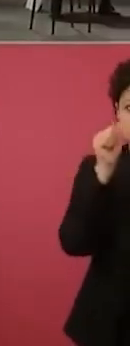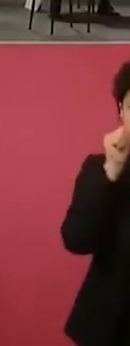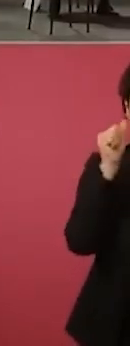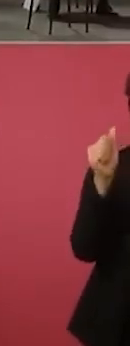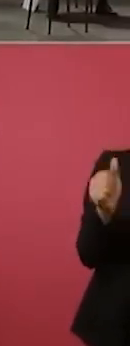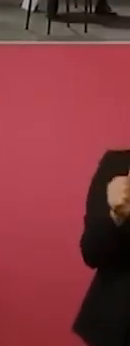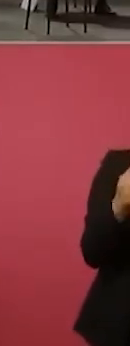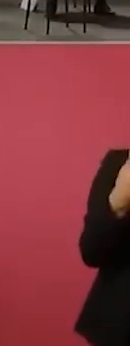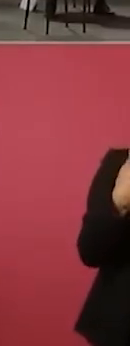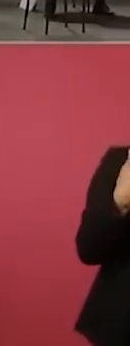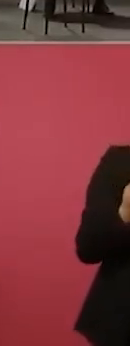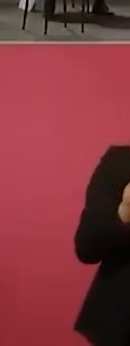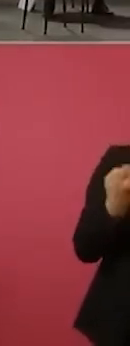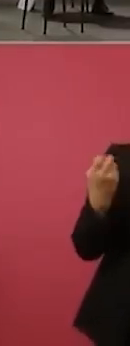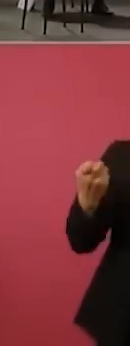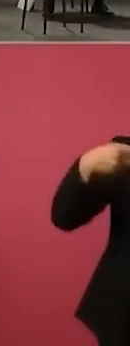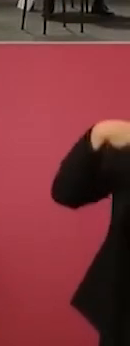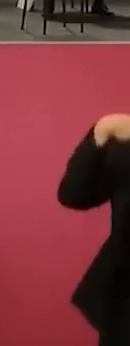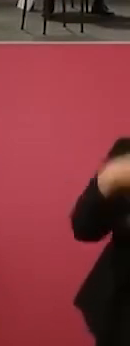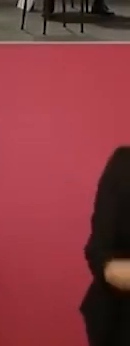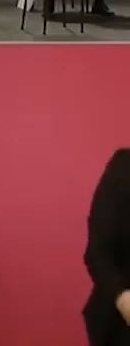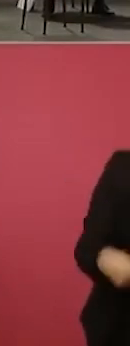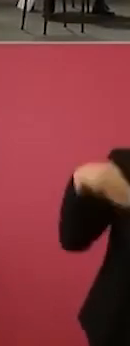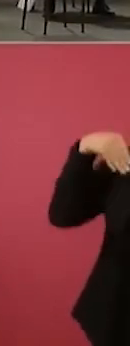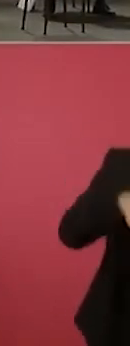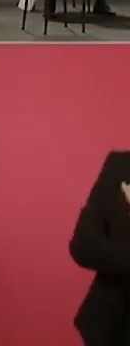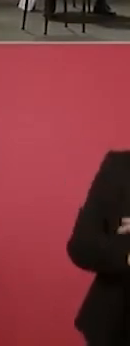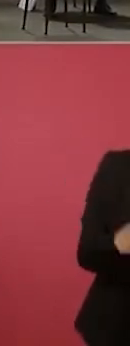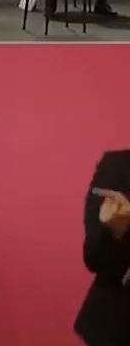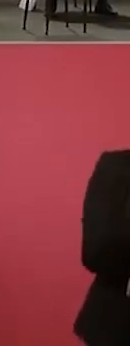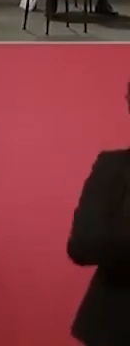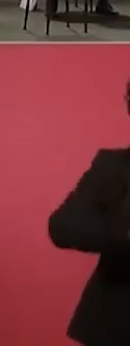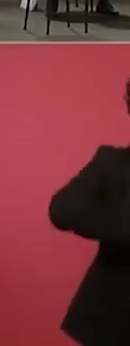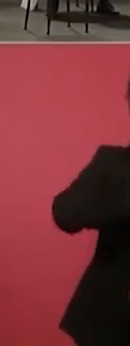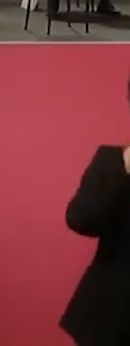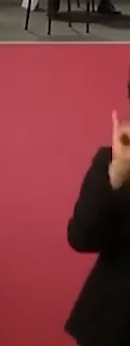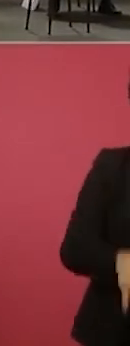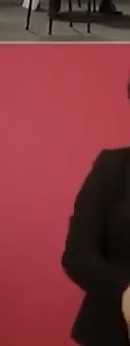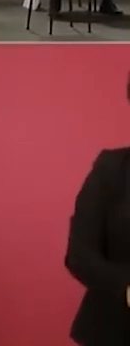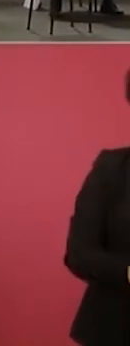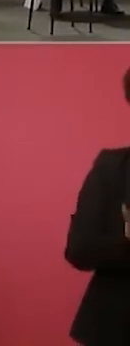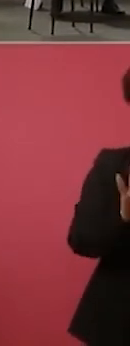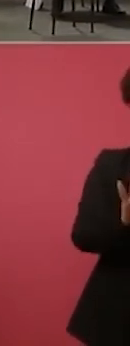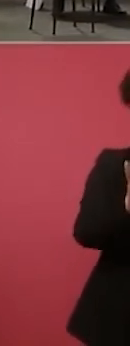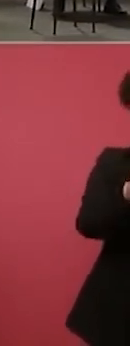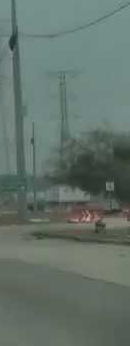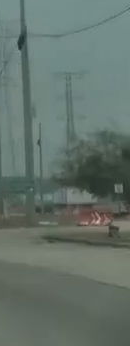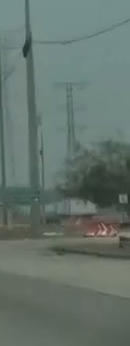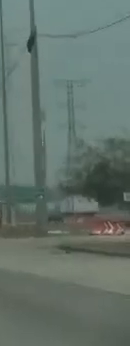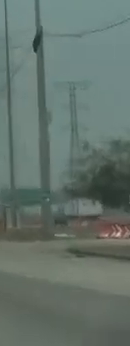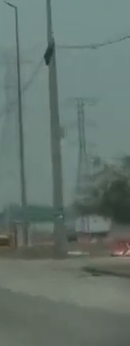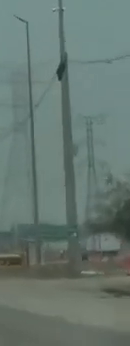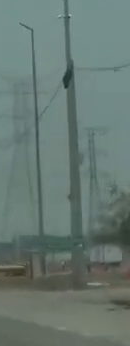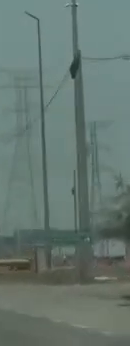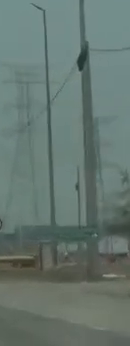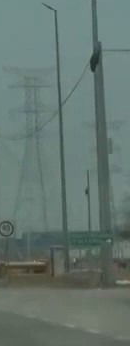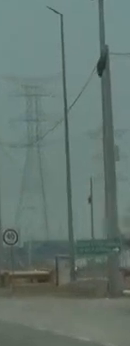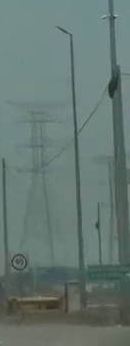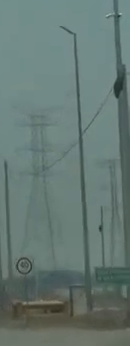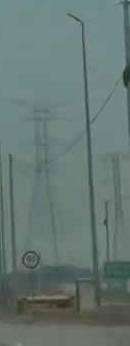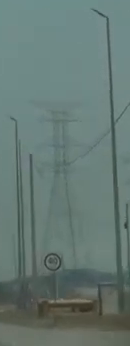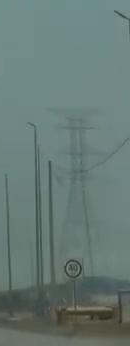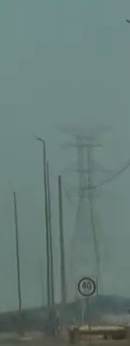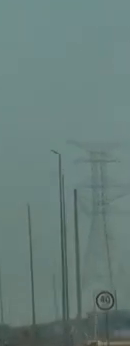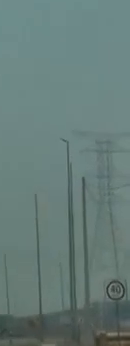tradicional conferencia mañanera del Gobierno Federal los apagones masivos provocados por la ola de calor la semana